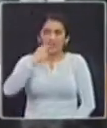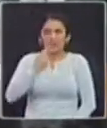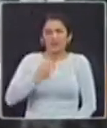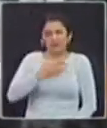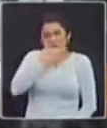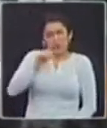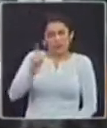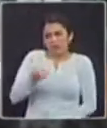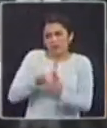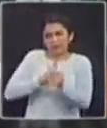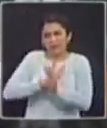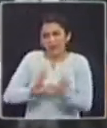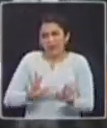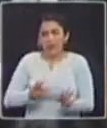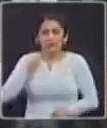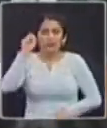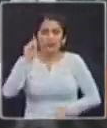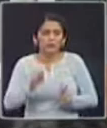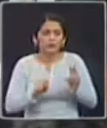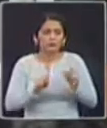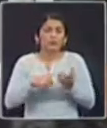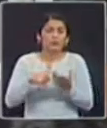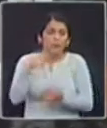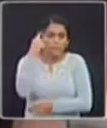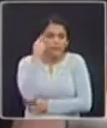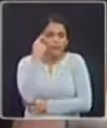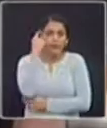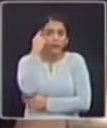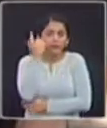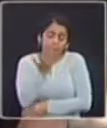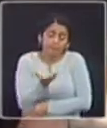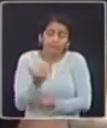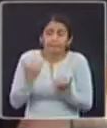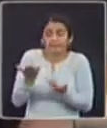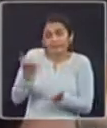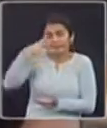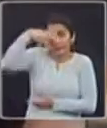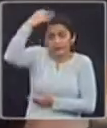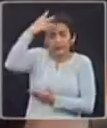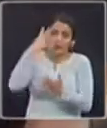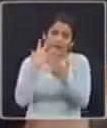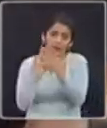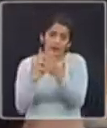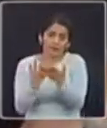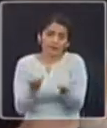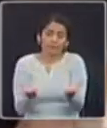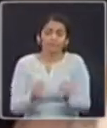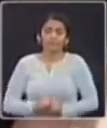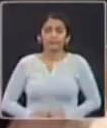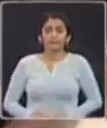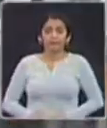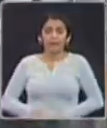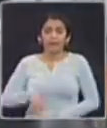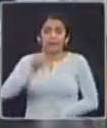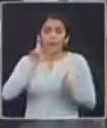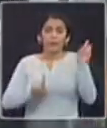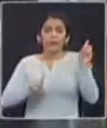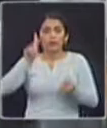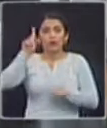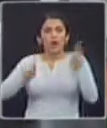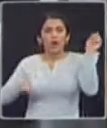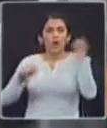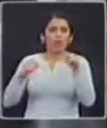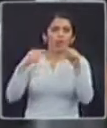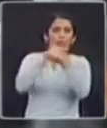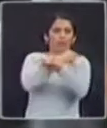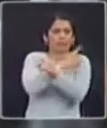está preso en estos momentos. Esto ha llevado a algunas versiones que se contradicen entre unos y